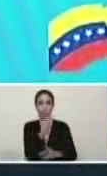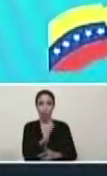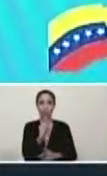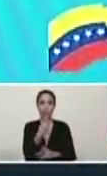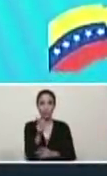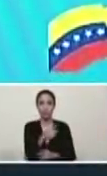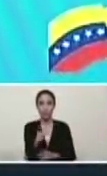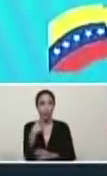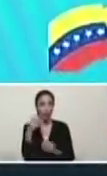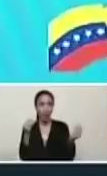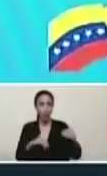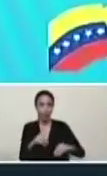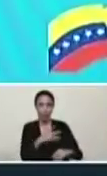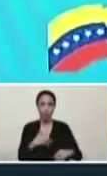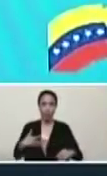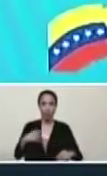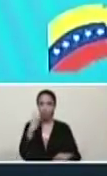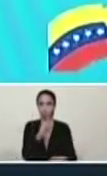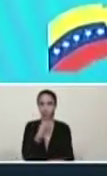¿Están de acuerdo?